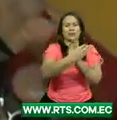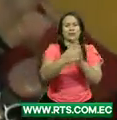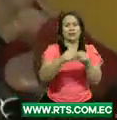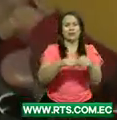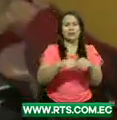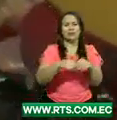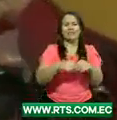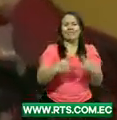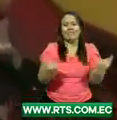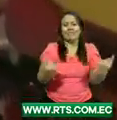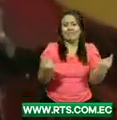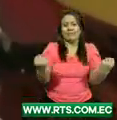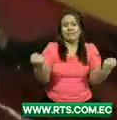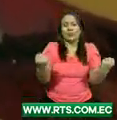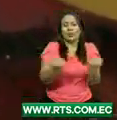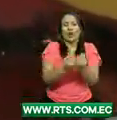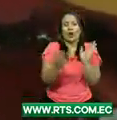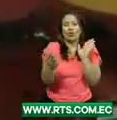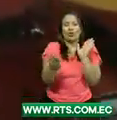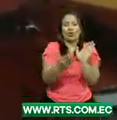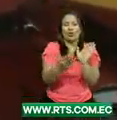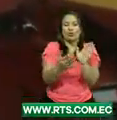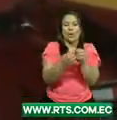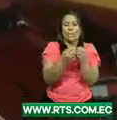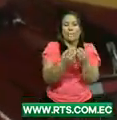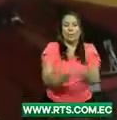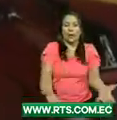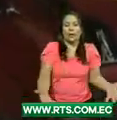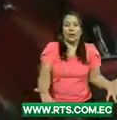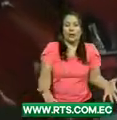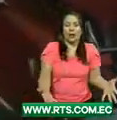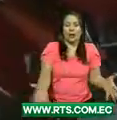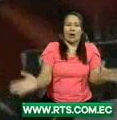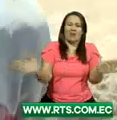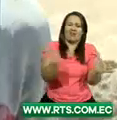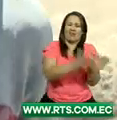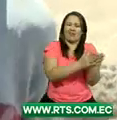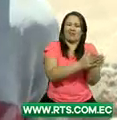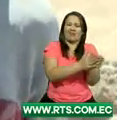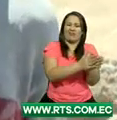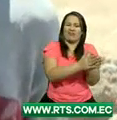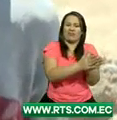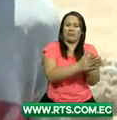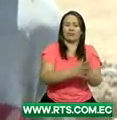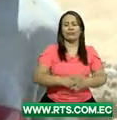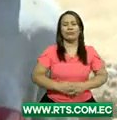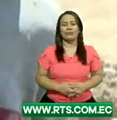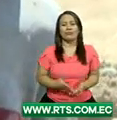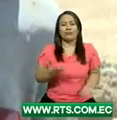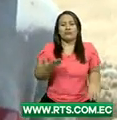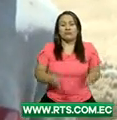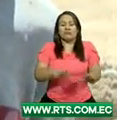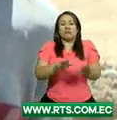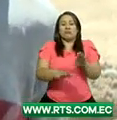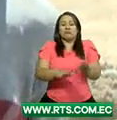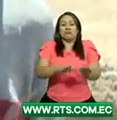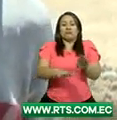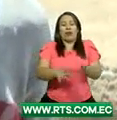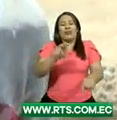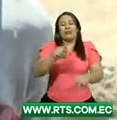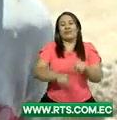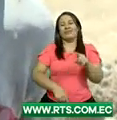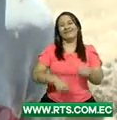contrario chocando el vehículo pequeño que quedó aplastado contra la pared parece que se fue el freno no sé